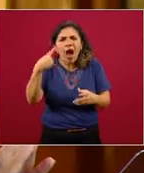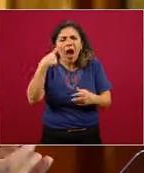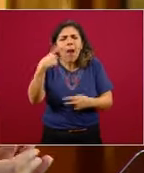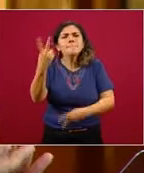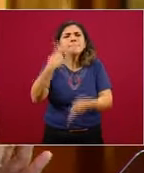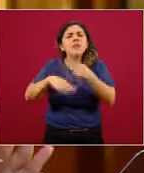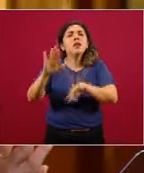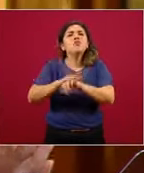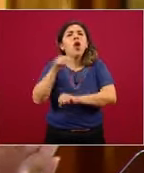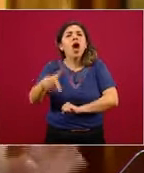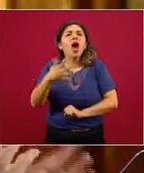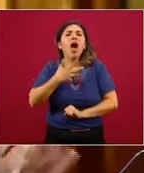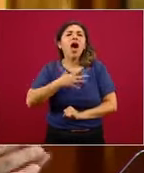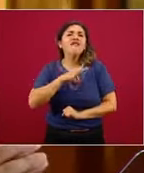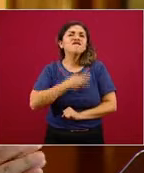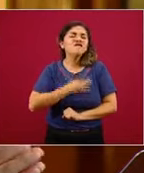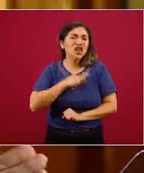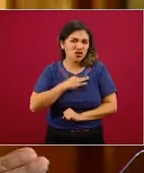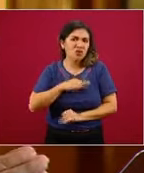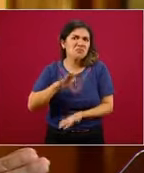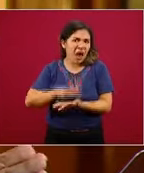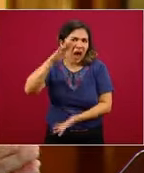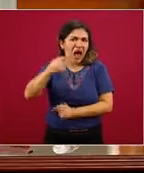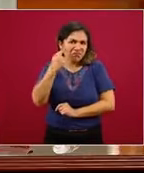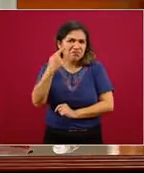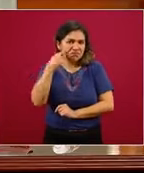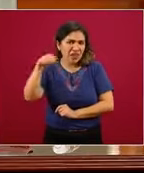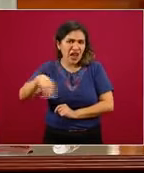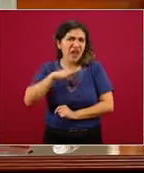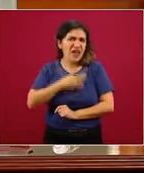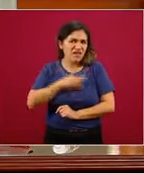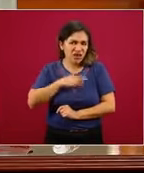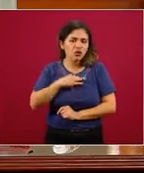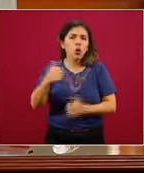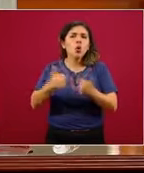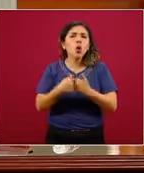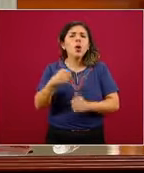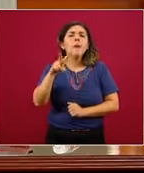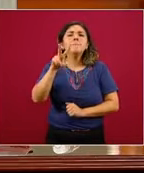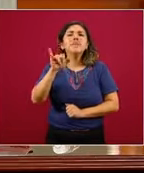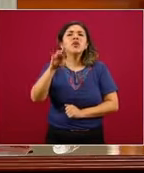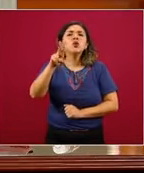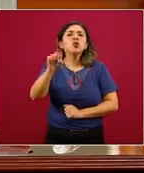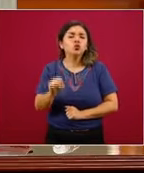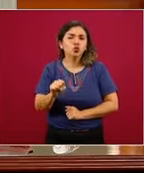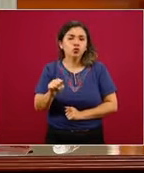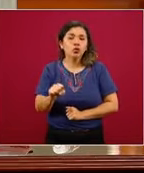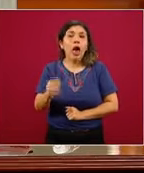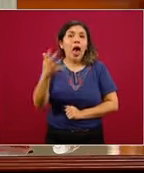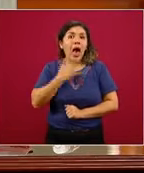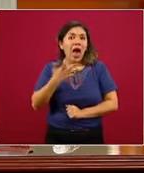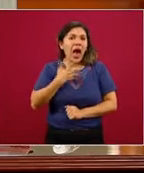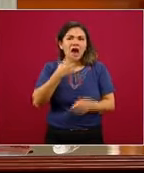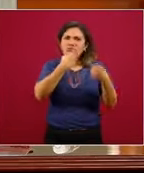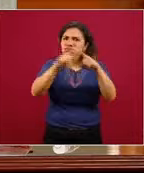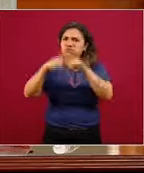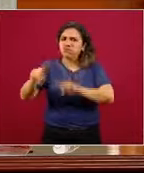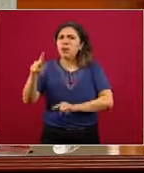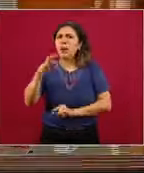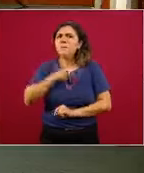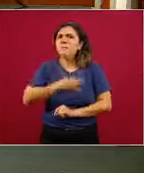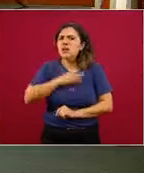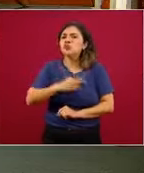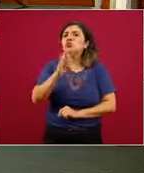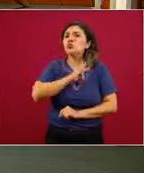por infecciones, una buena proporción son asociadas a infecciones virales. Existen diferentes tipos de virus que